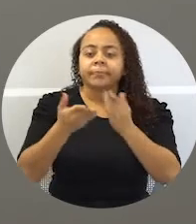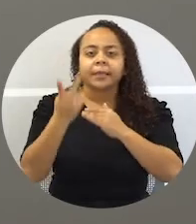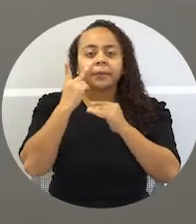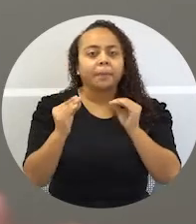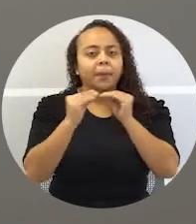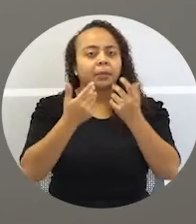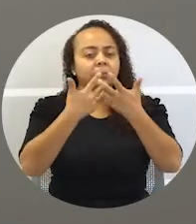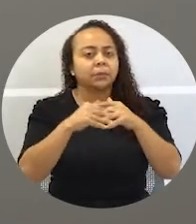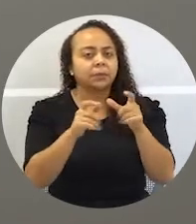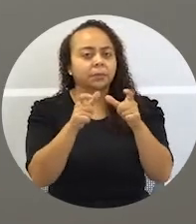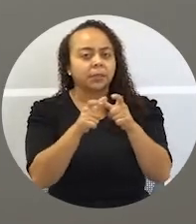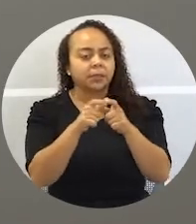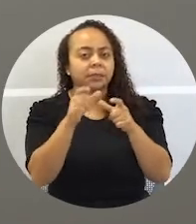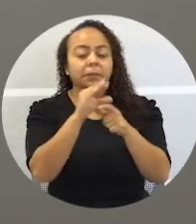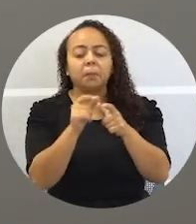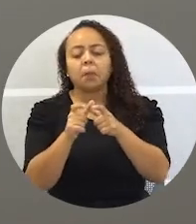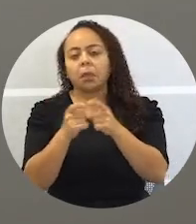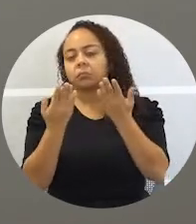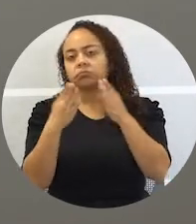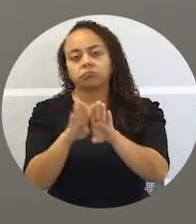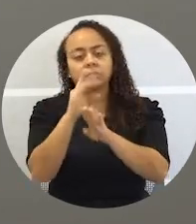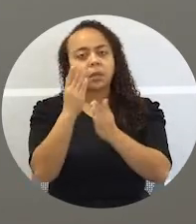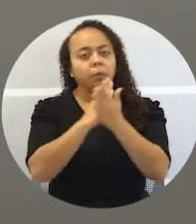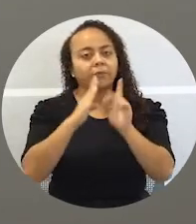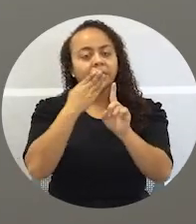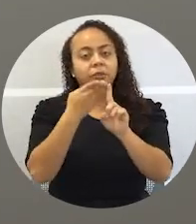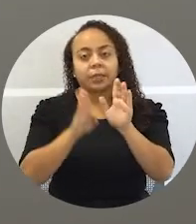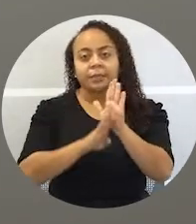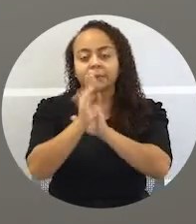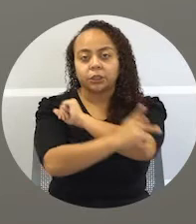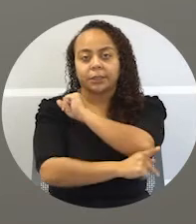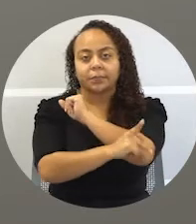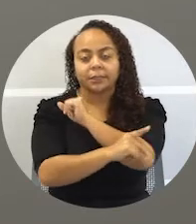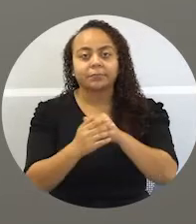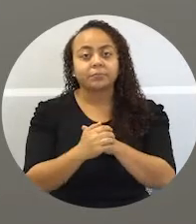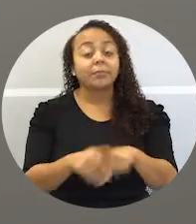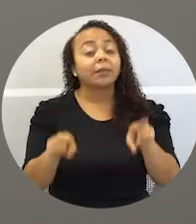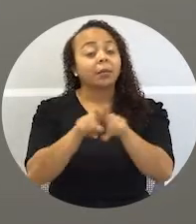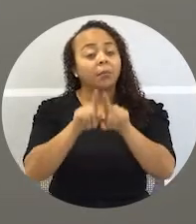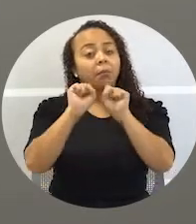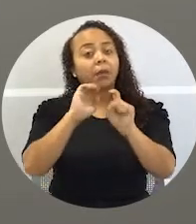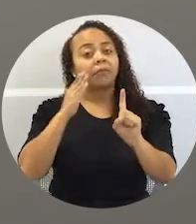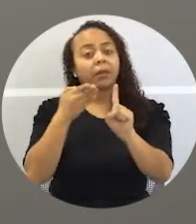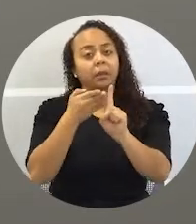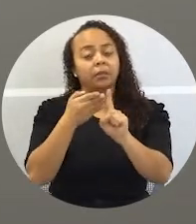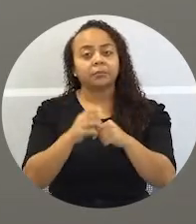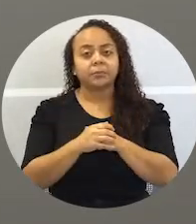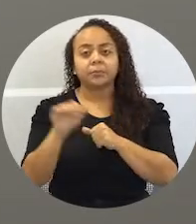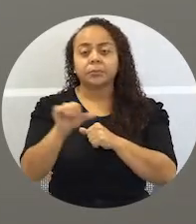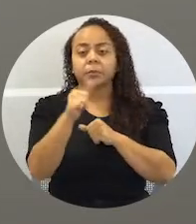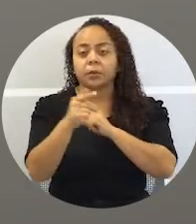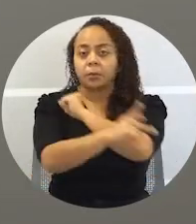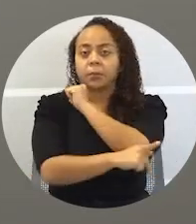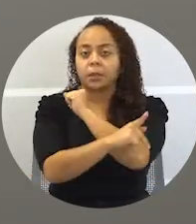empresas pequeñas y medianas en bancarrota y cierta afectación en el crecimiento del país que a la postre puede afectar o tener repercusiones en otros